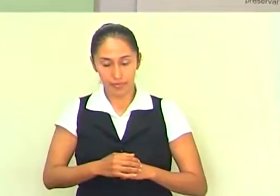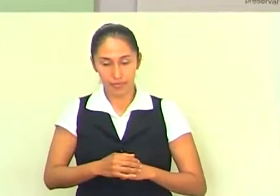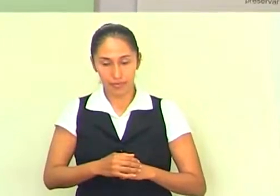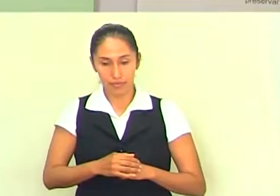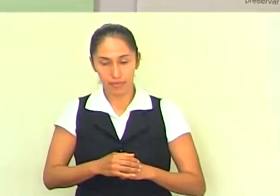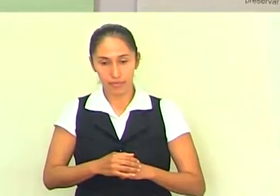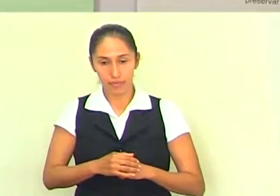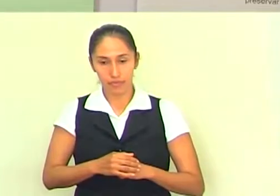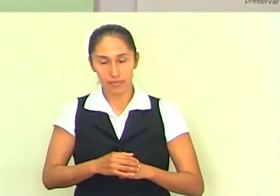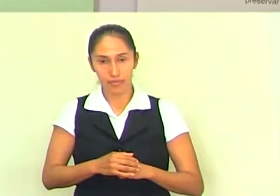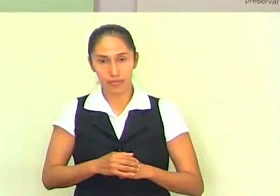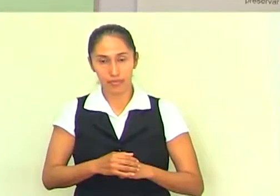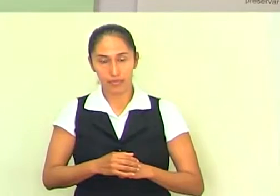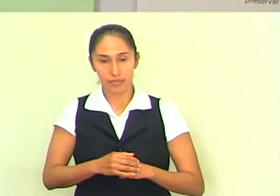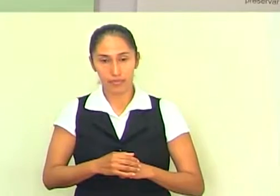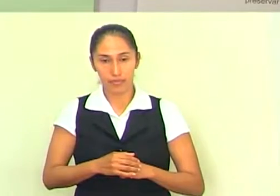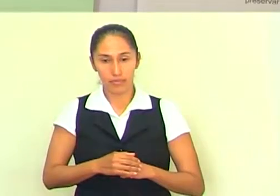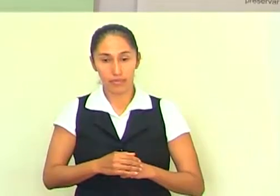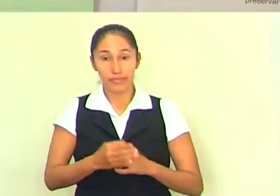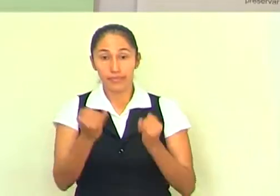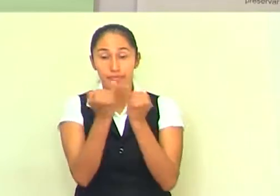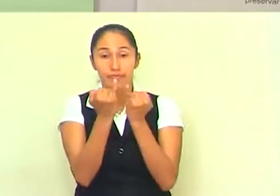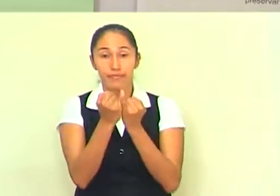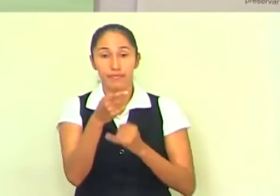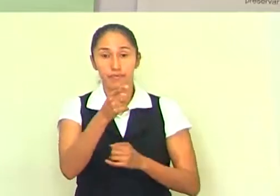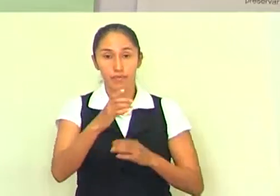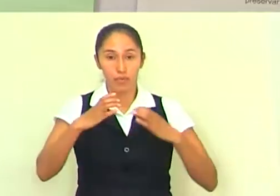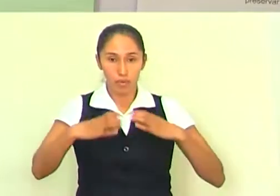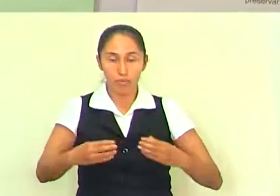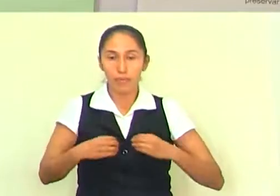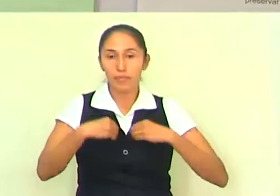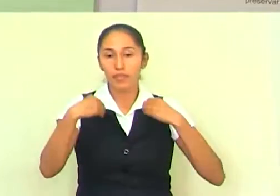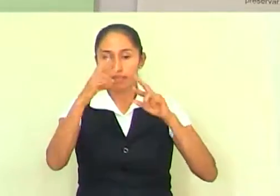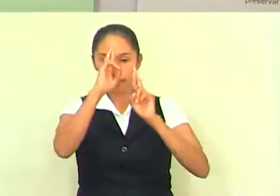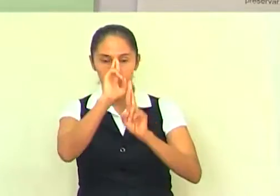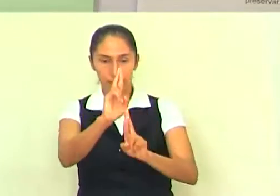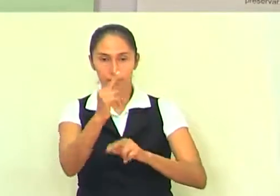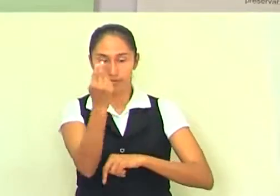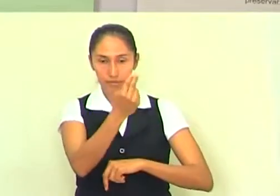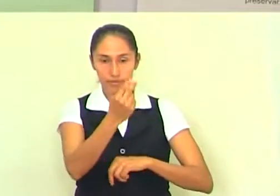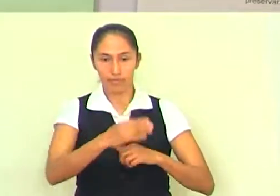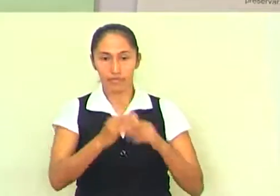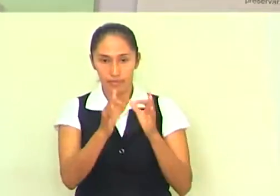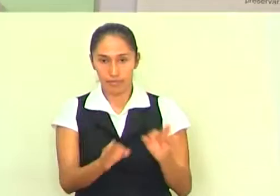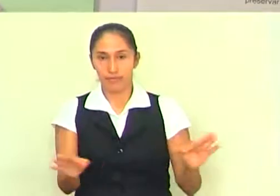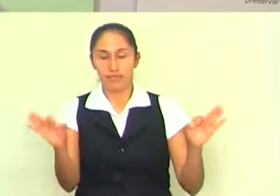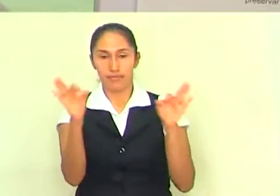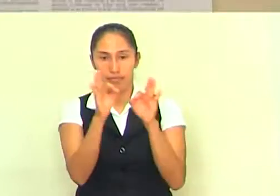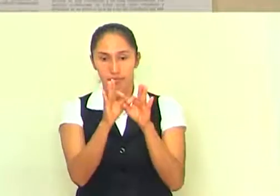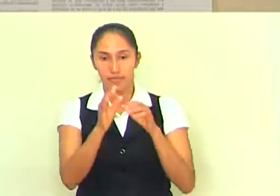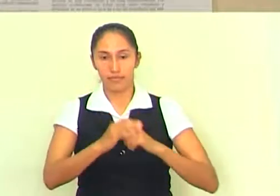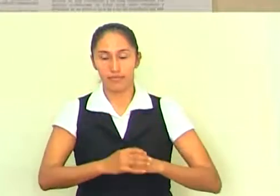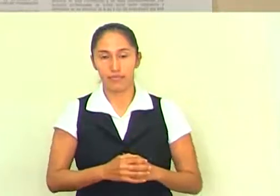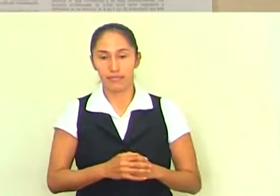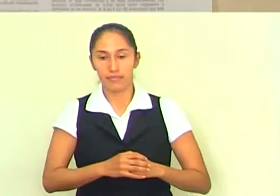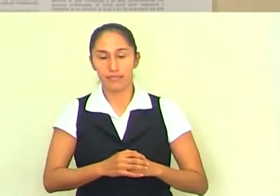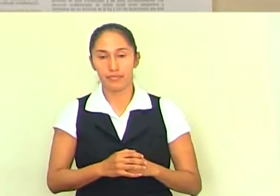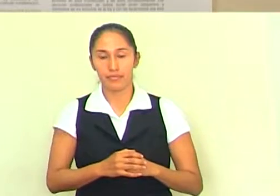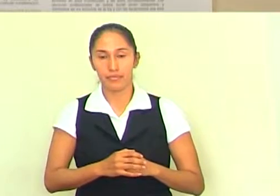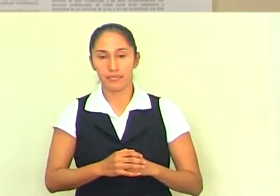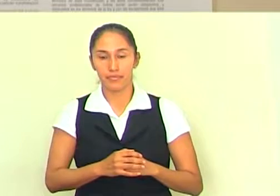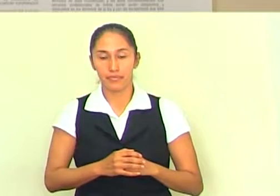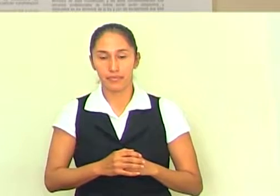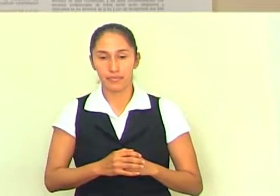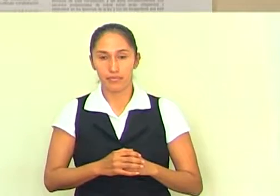la integridad y seguridad personal. Eso es importante. Tenemos un derecho a que pues nosotros